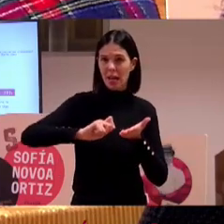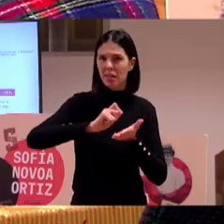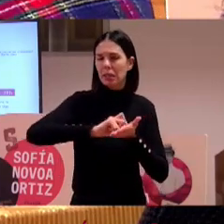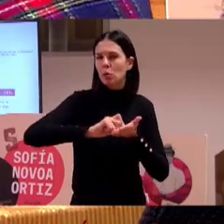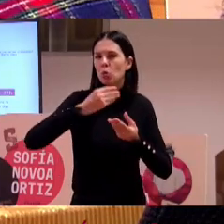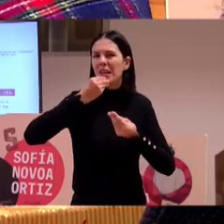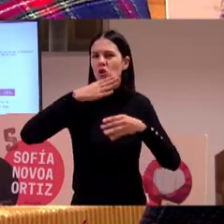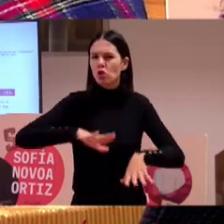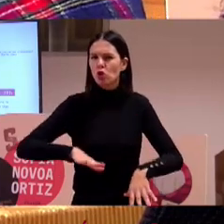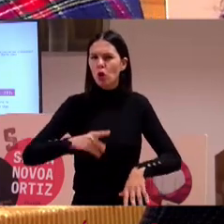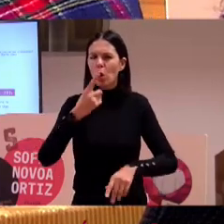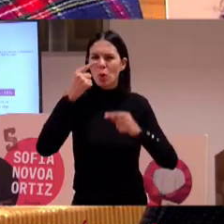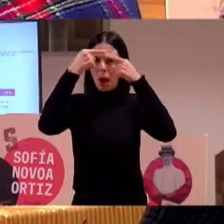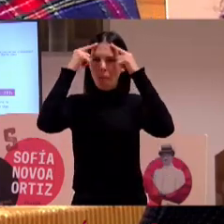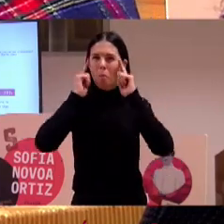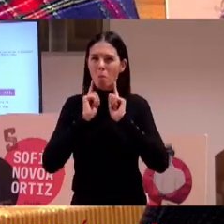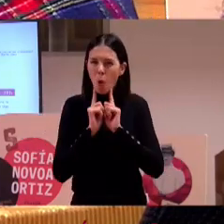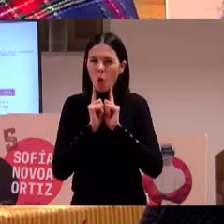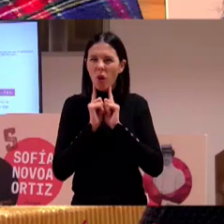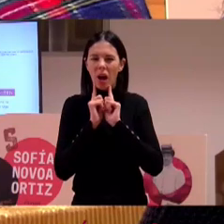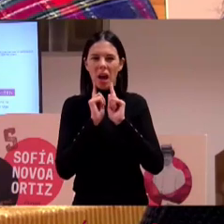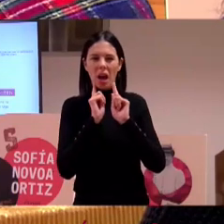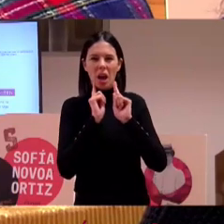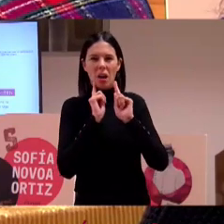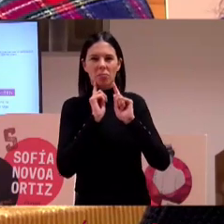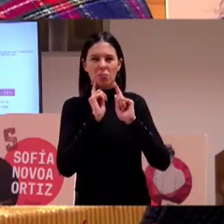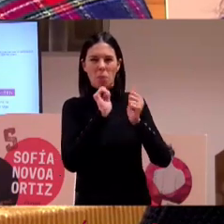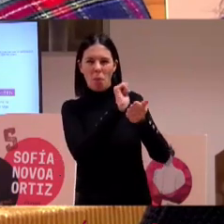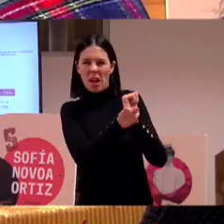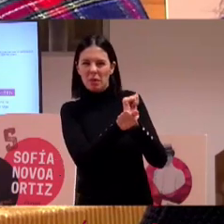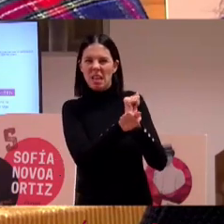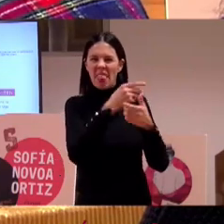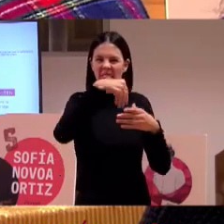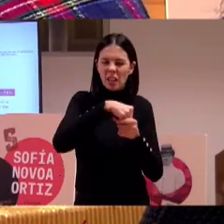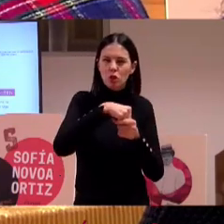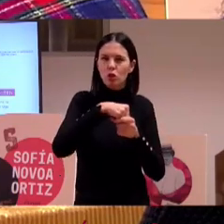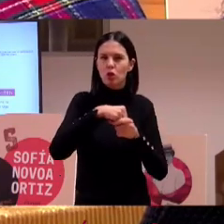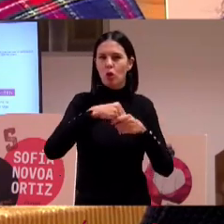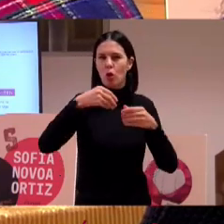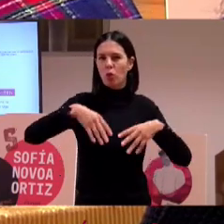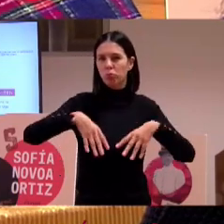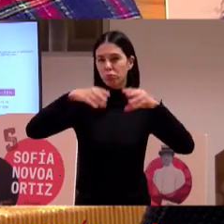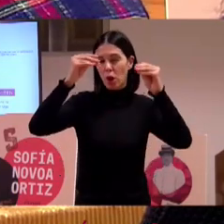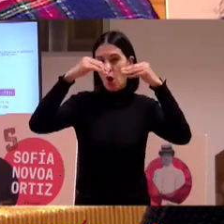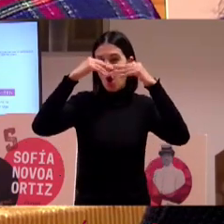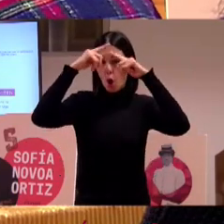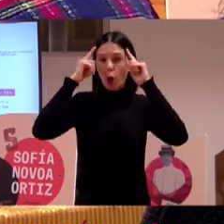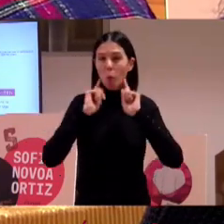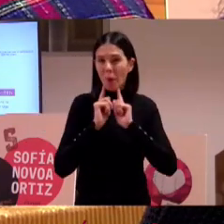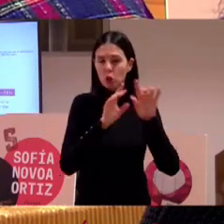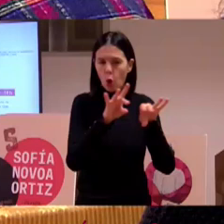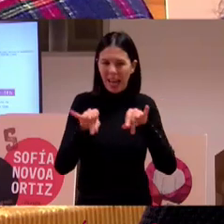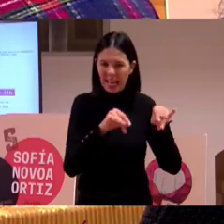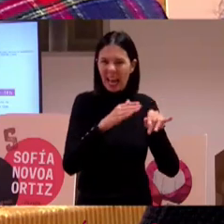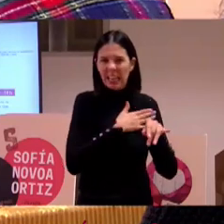una historia sobre una monja a la que tenían retenida en el convento del Arenal, o que quería